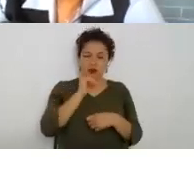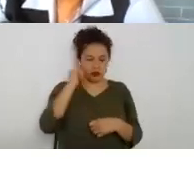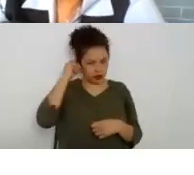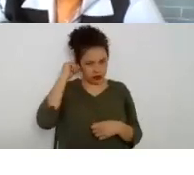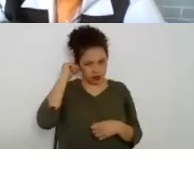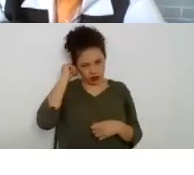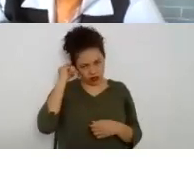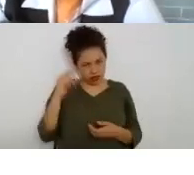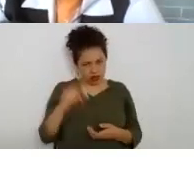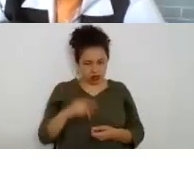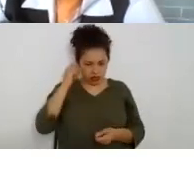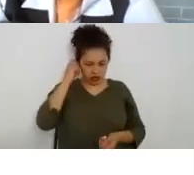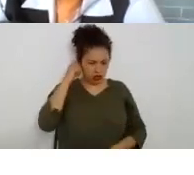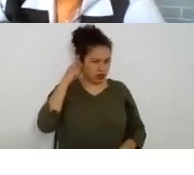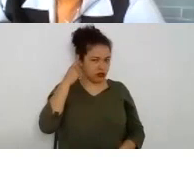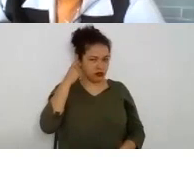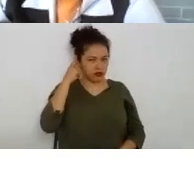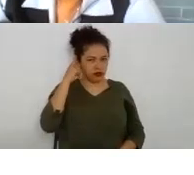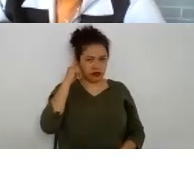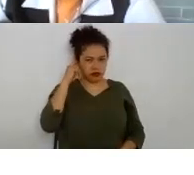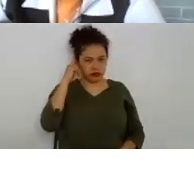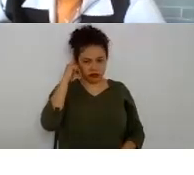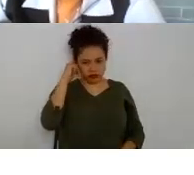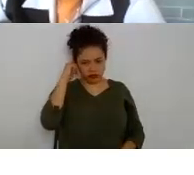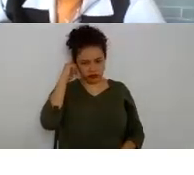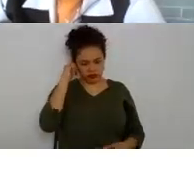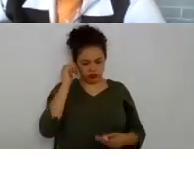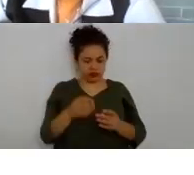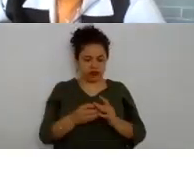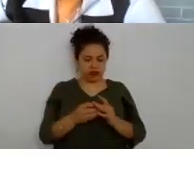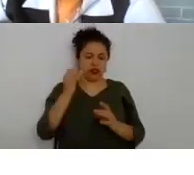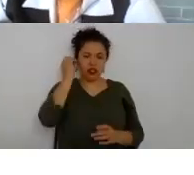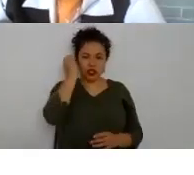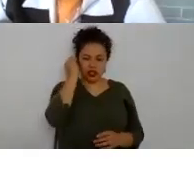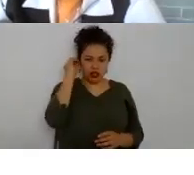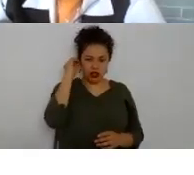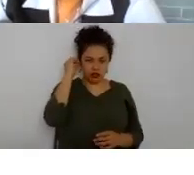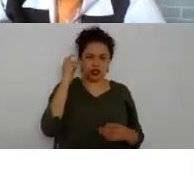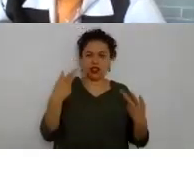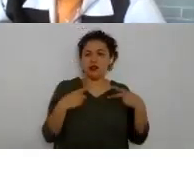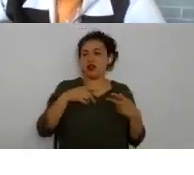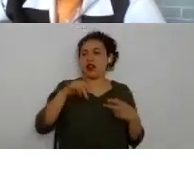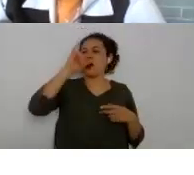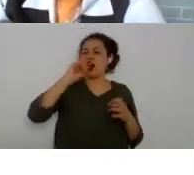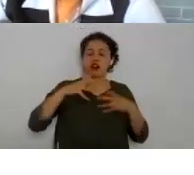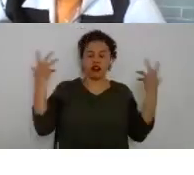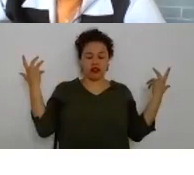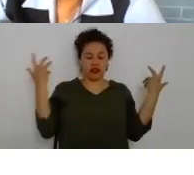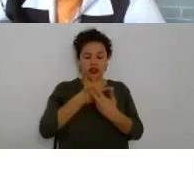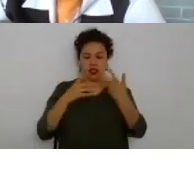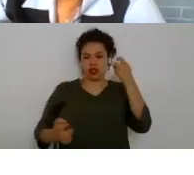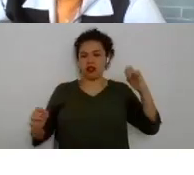podría derivar inclusive que la víctima caiga en un estado de shock. Y eso complicaría todavía más la emergencia.